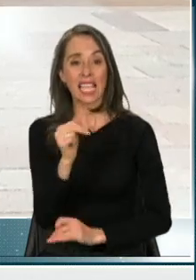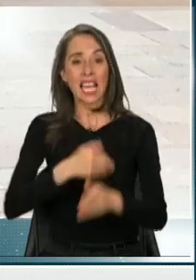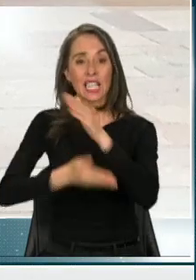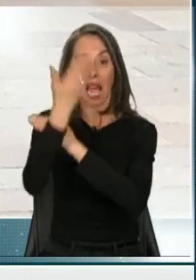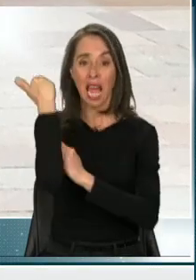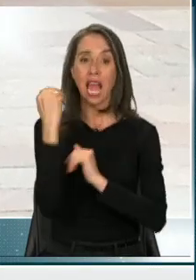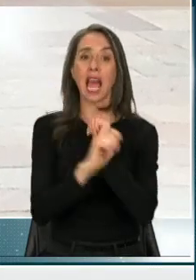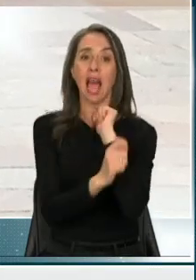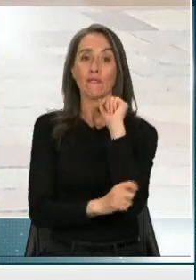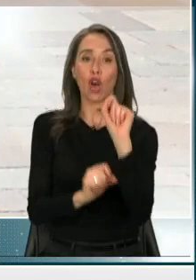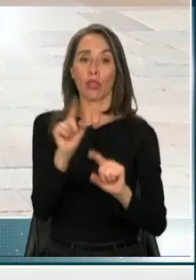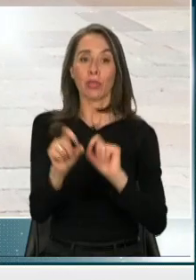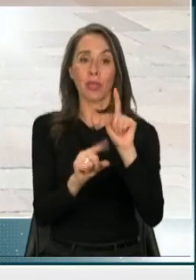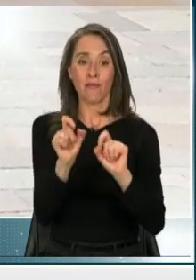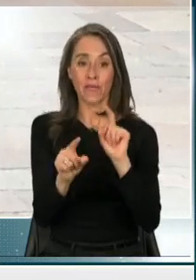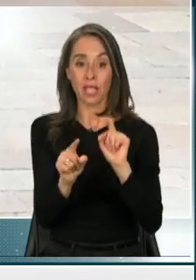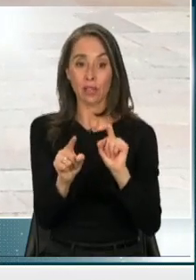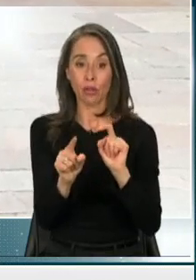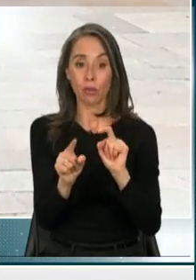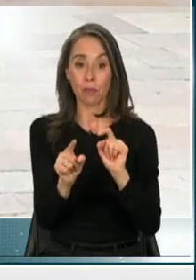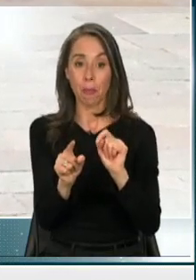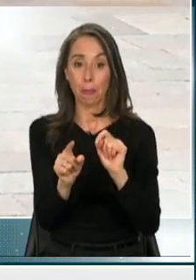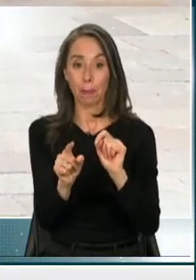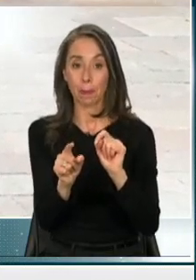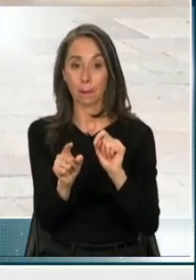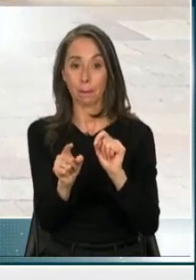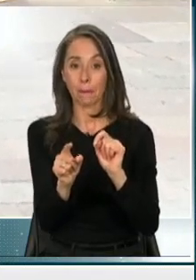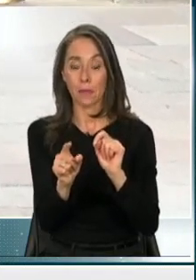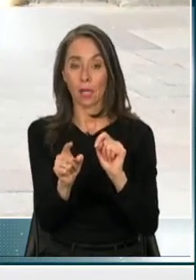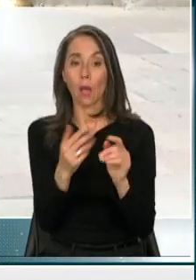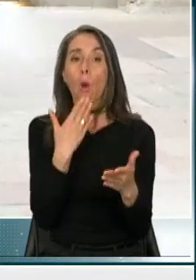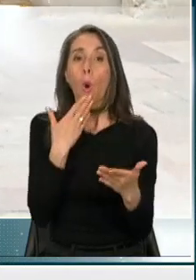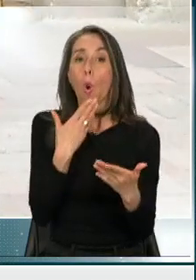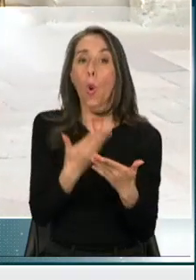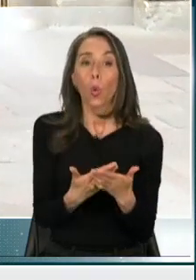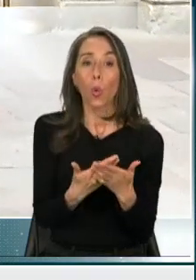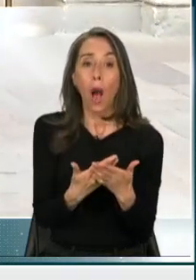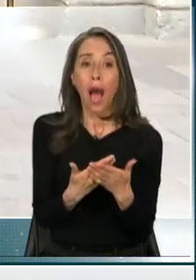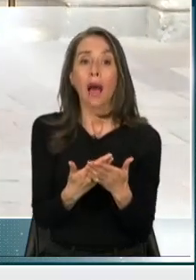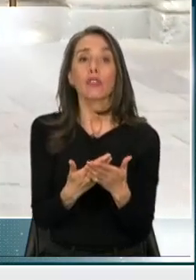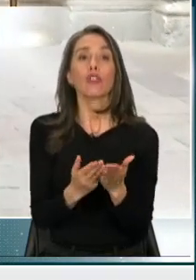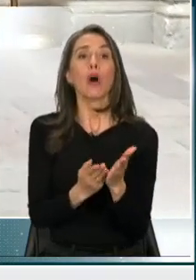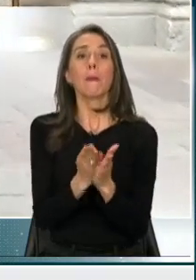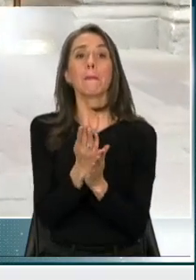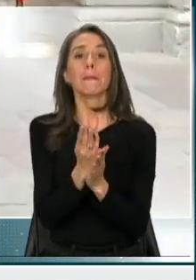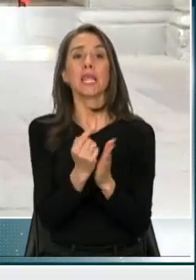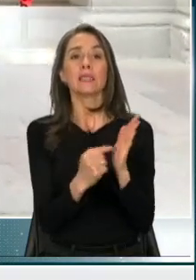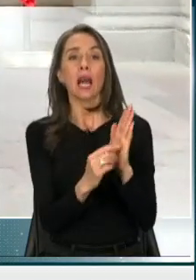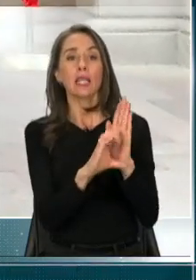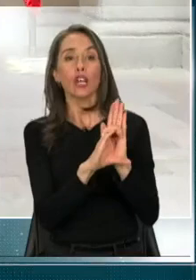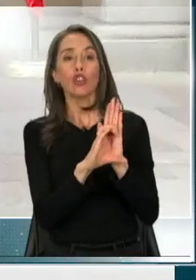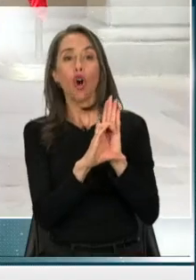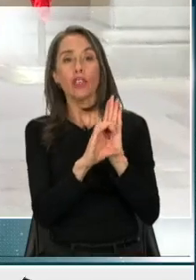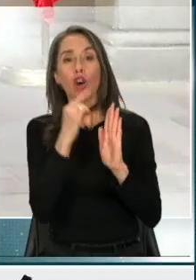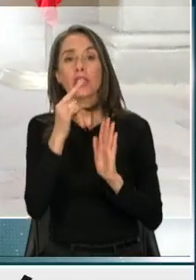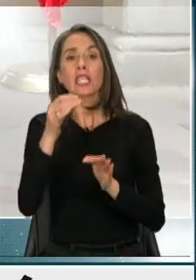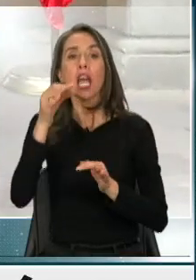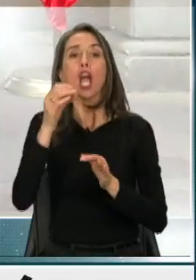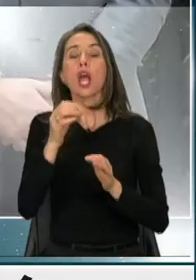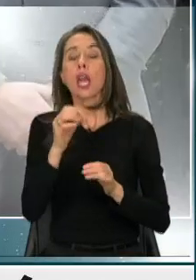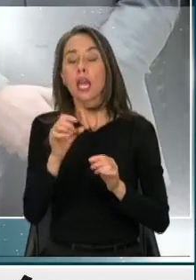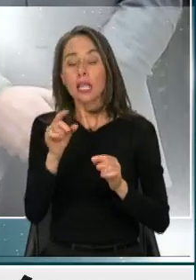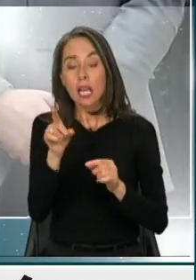el abogado defensor por cuanto lo que marca cuando opera la institución de la cosa juzgada no es el contenido de la carpeta